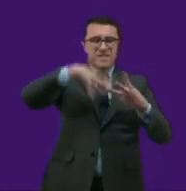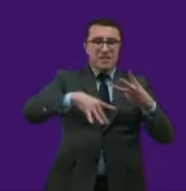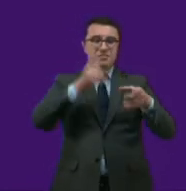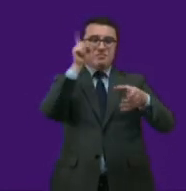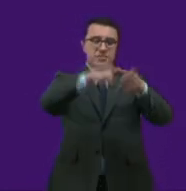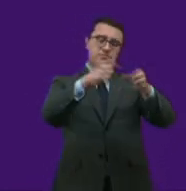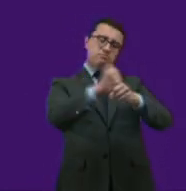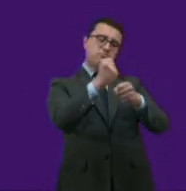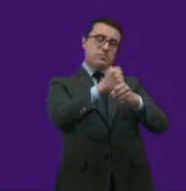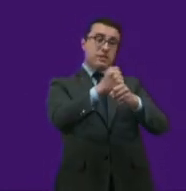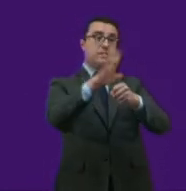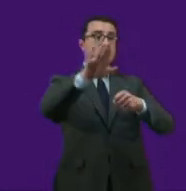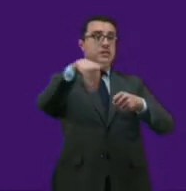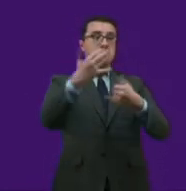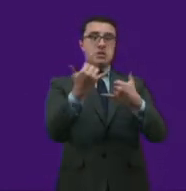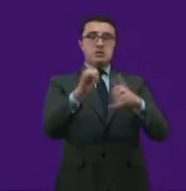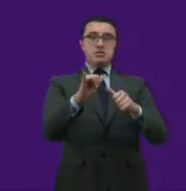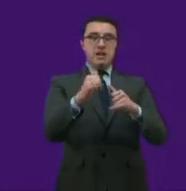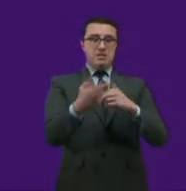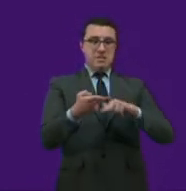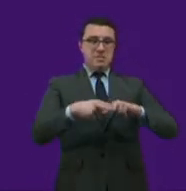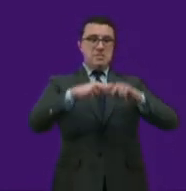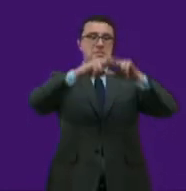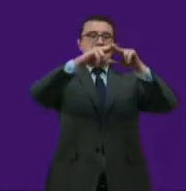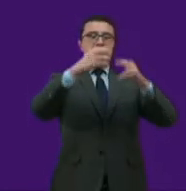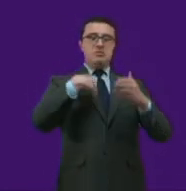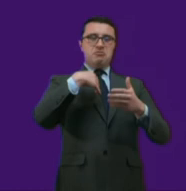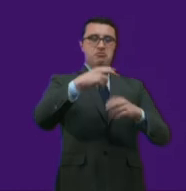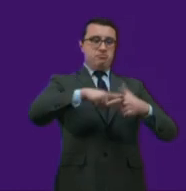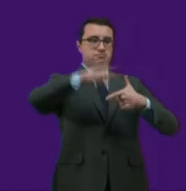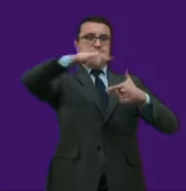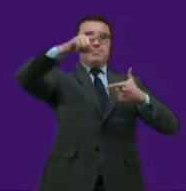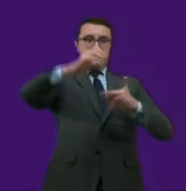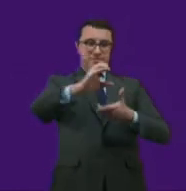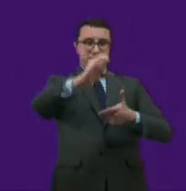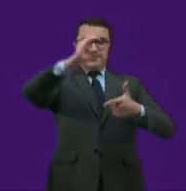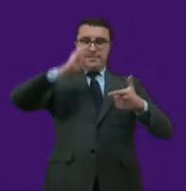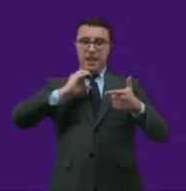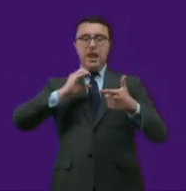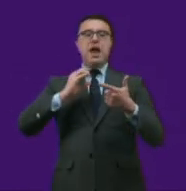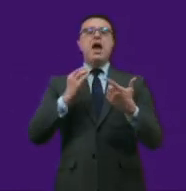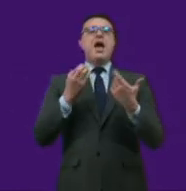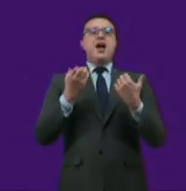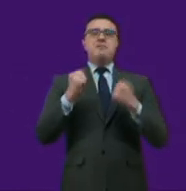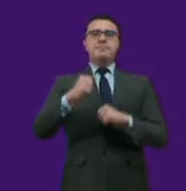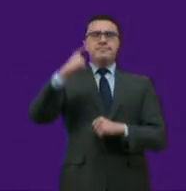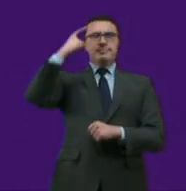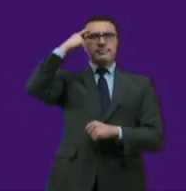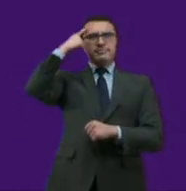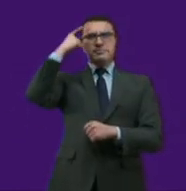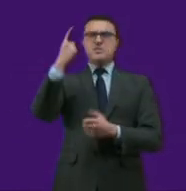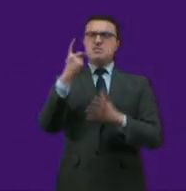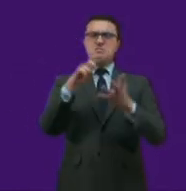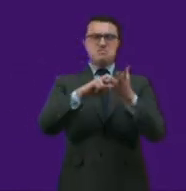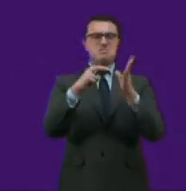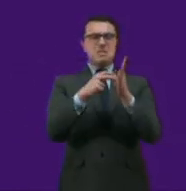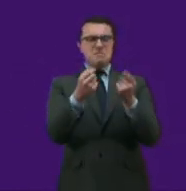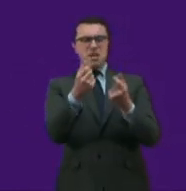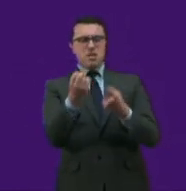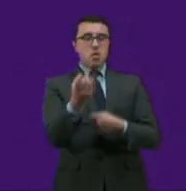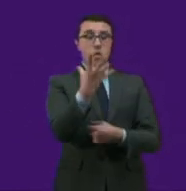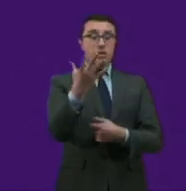cuando se les dieron sus stock options o sus acciones, no veían cuánto iban a representar, y el día que